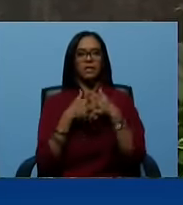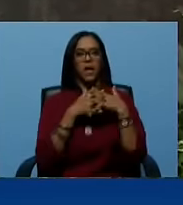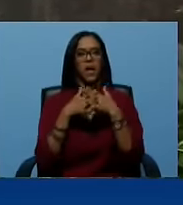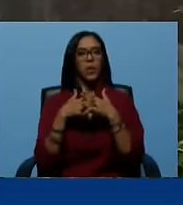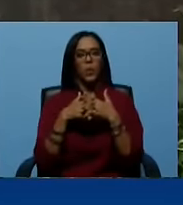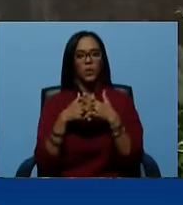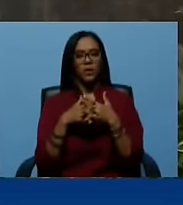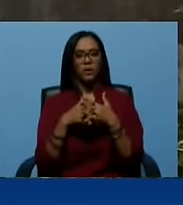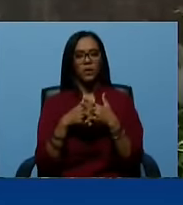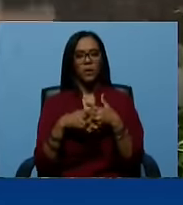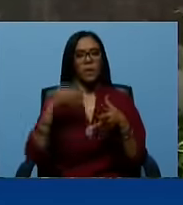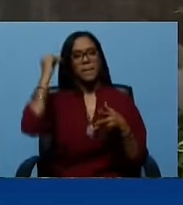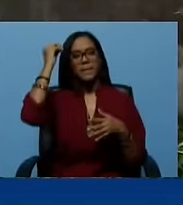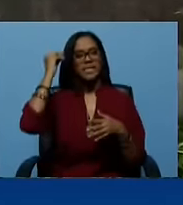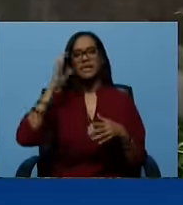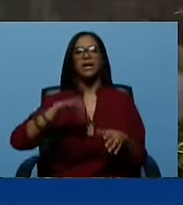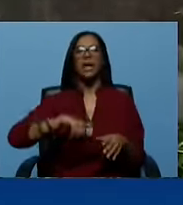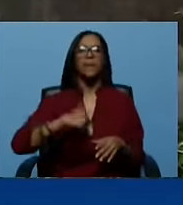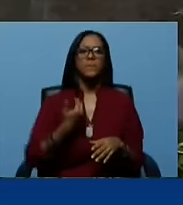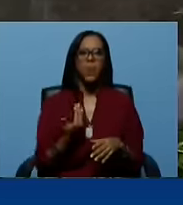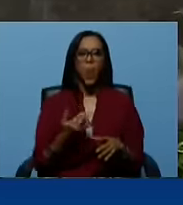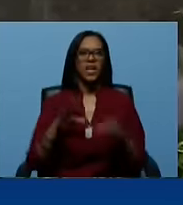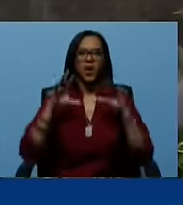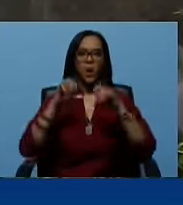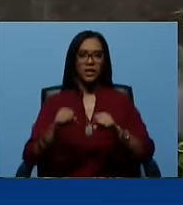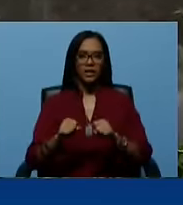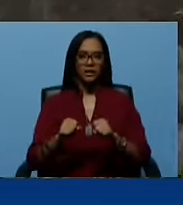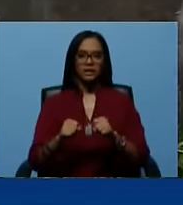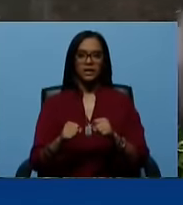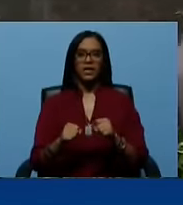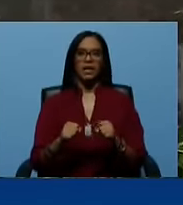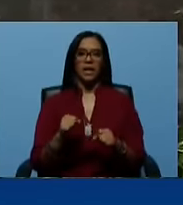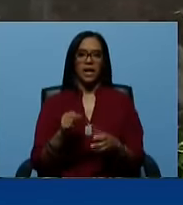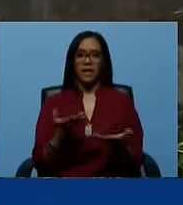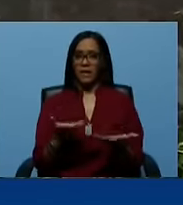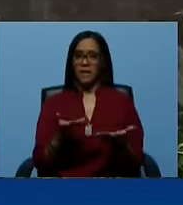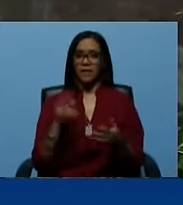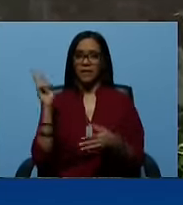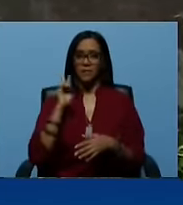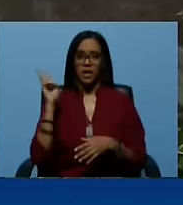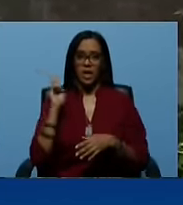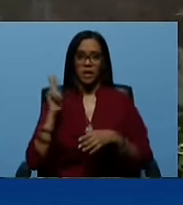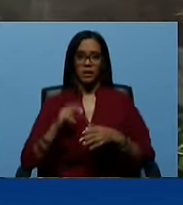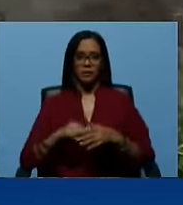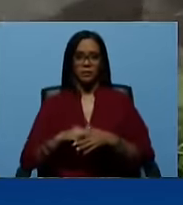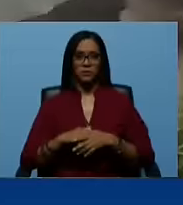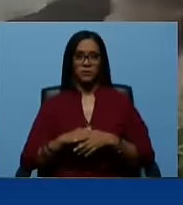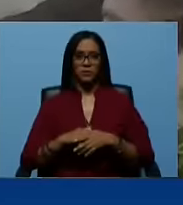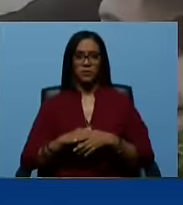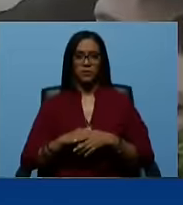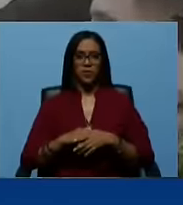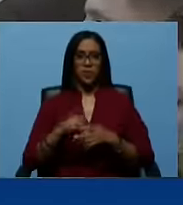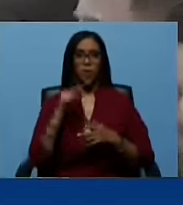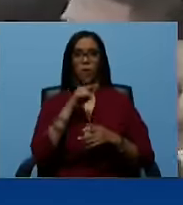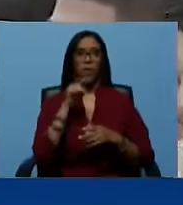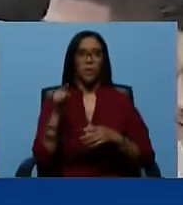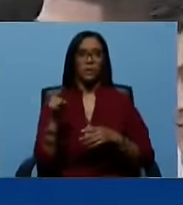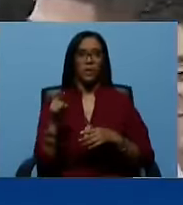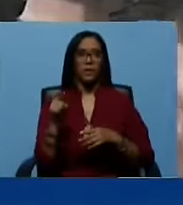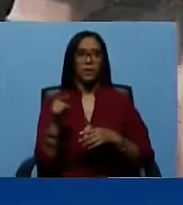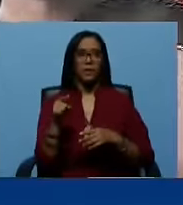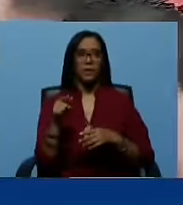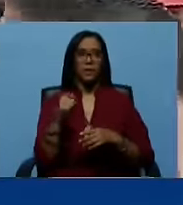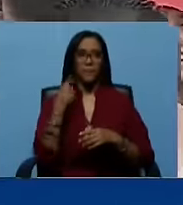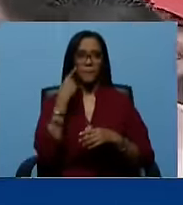norteamericano cree que puede conquistar y colonizar a Venezuela. ¿Ustedes van a dejar